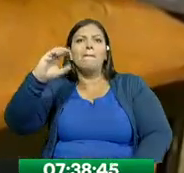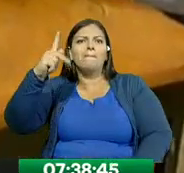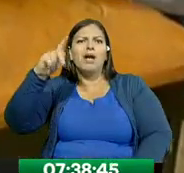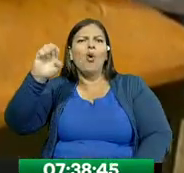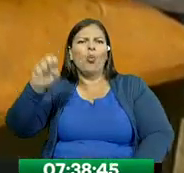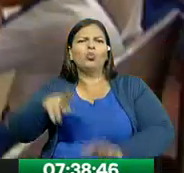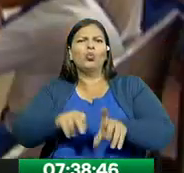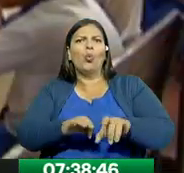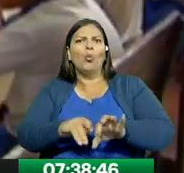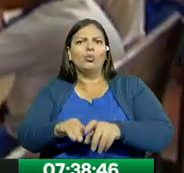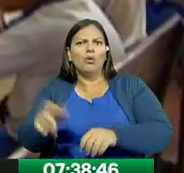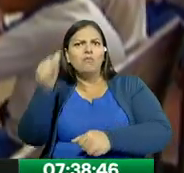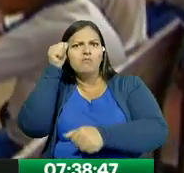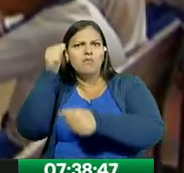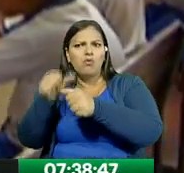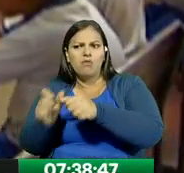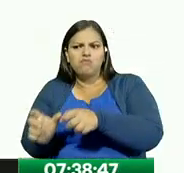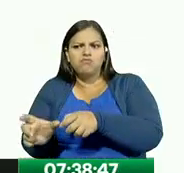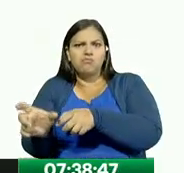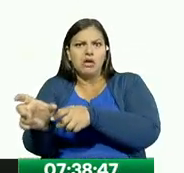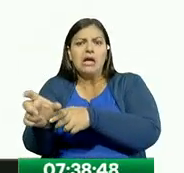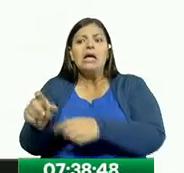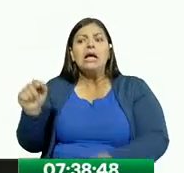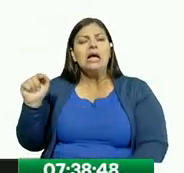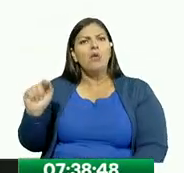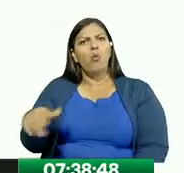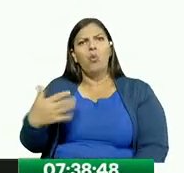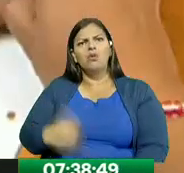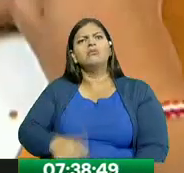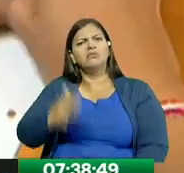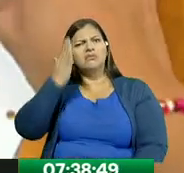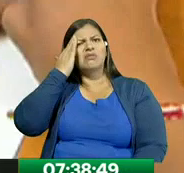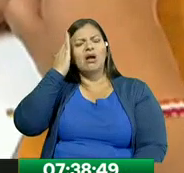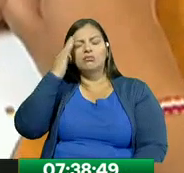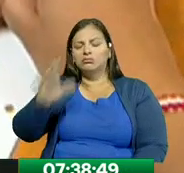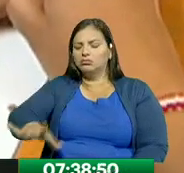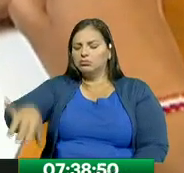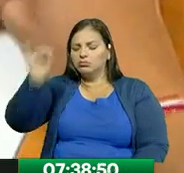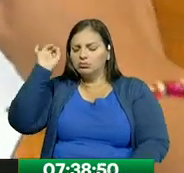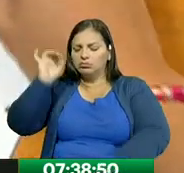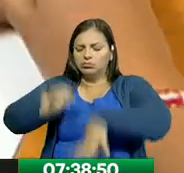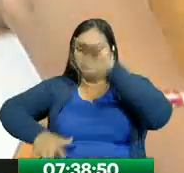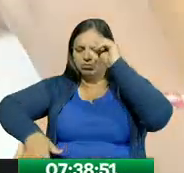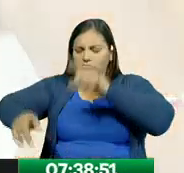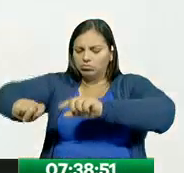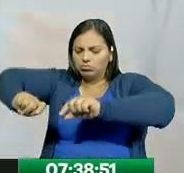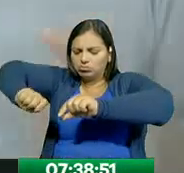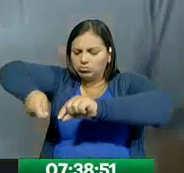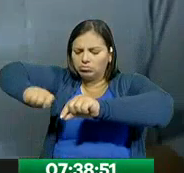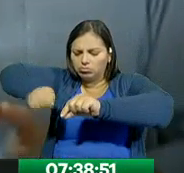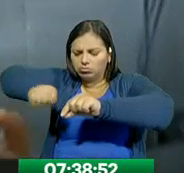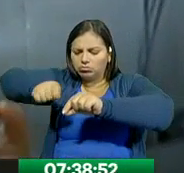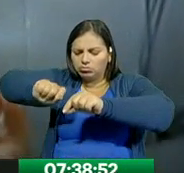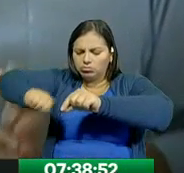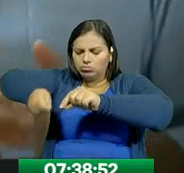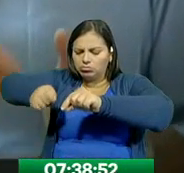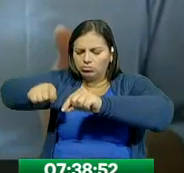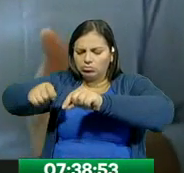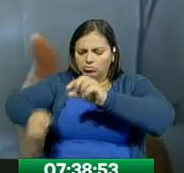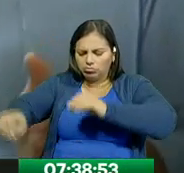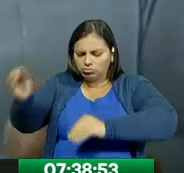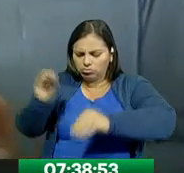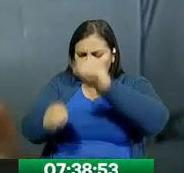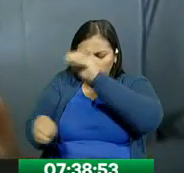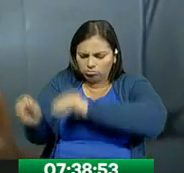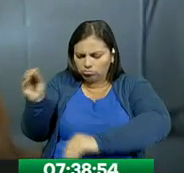y Educación DACE desarrolla varios programas para un Guayaquil más inclusivo. Centro 4 de Enero, que es para personas no videntes. El Centro de